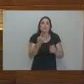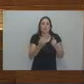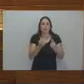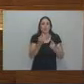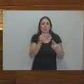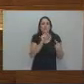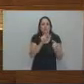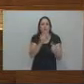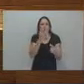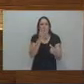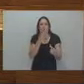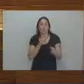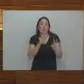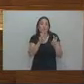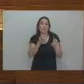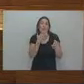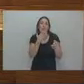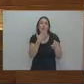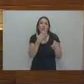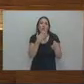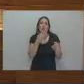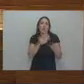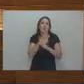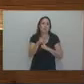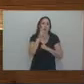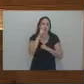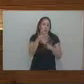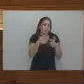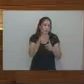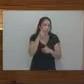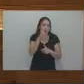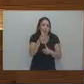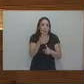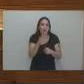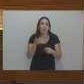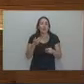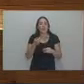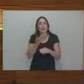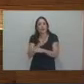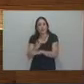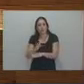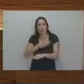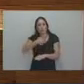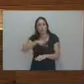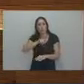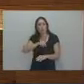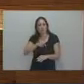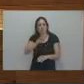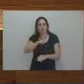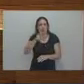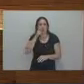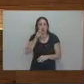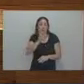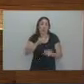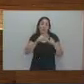discutir, sobre el tema del problema, por ejemplo, del mundo rural, del sector rural. Nuestros candidatos y candidatas también vienen de la zona rural y del occidente, no